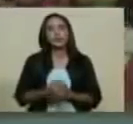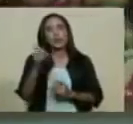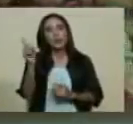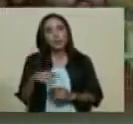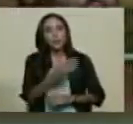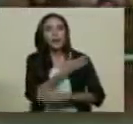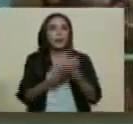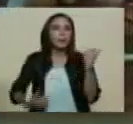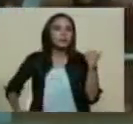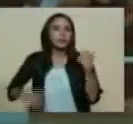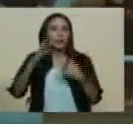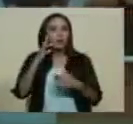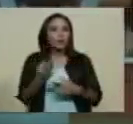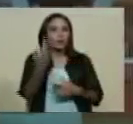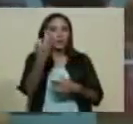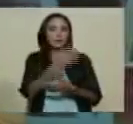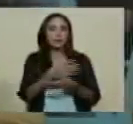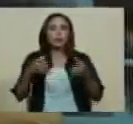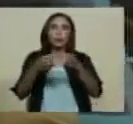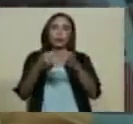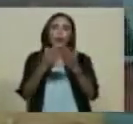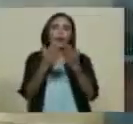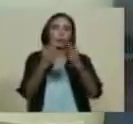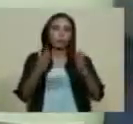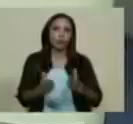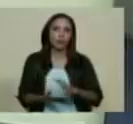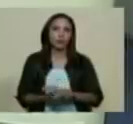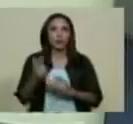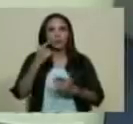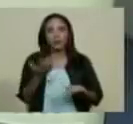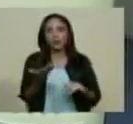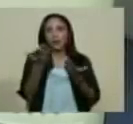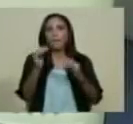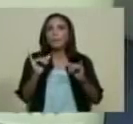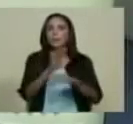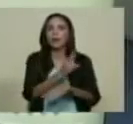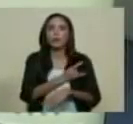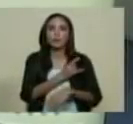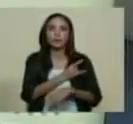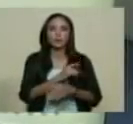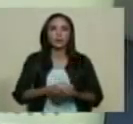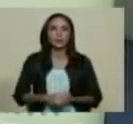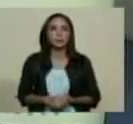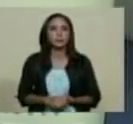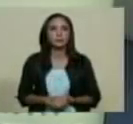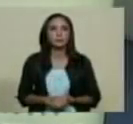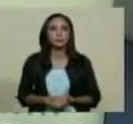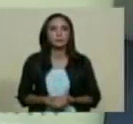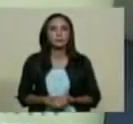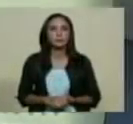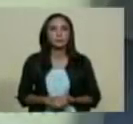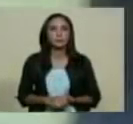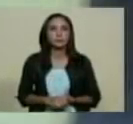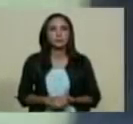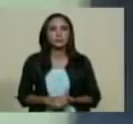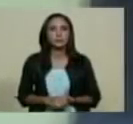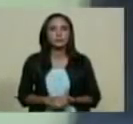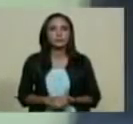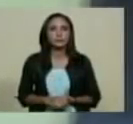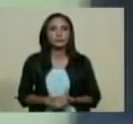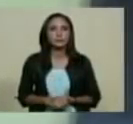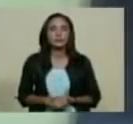de la Federación de Centros de Estudiantes de la Universidad Rómulo Gallegos, Ana Alvarado. Hoy